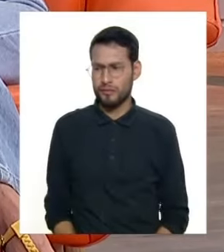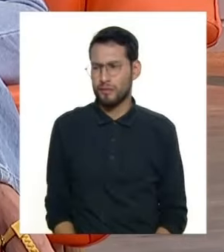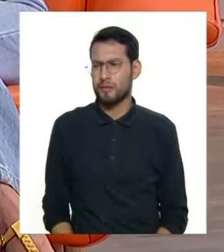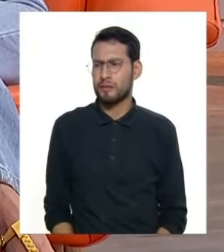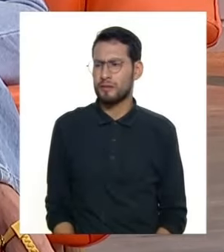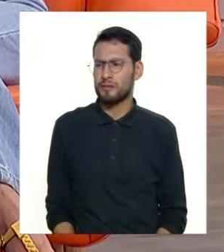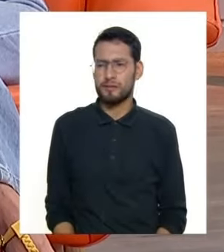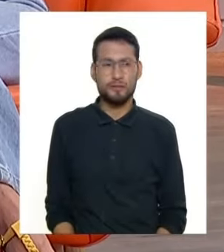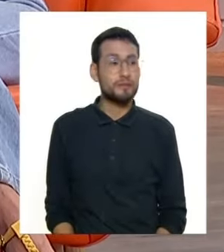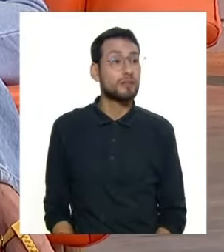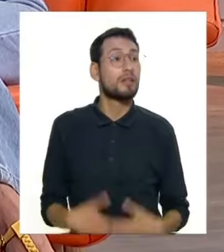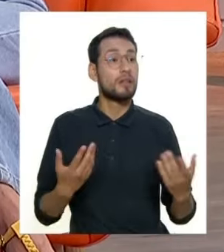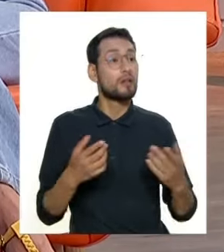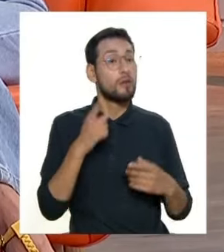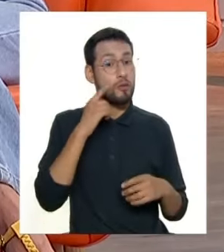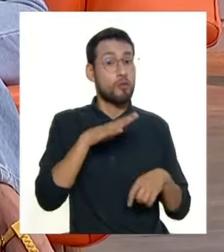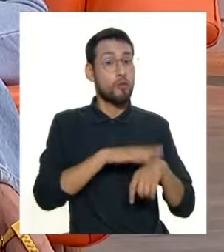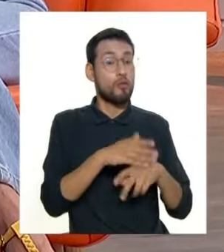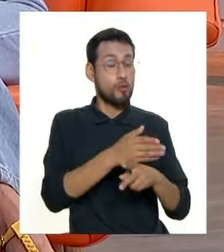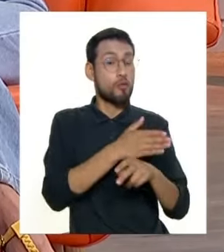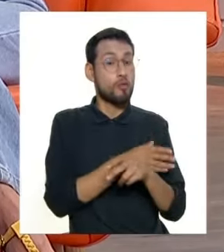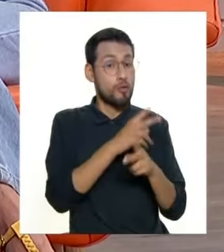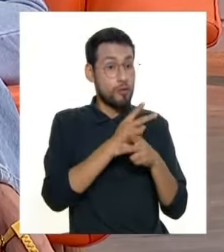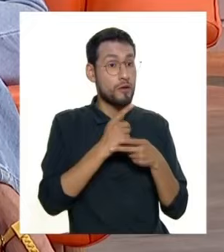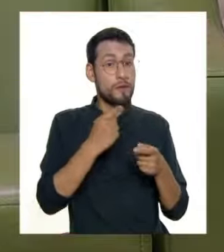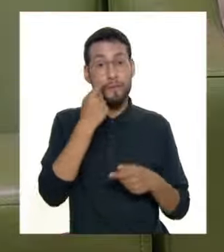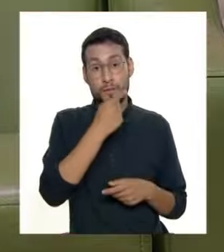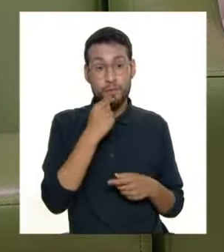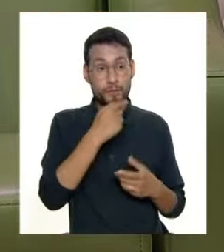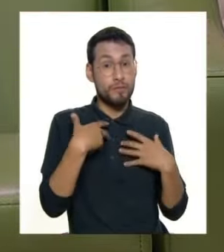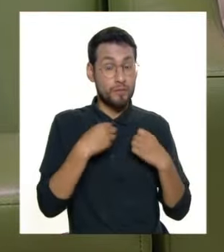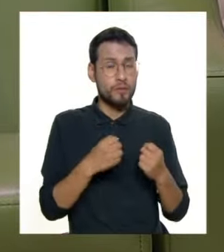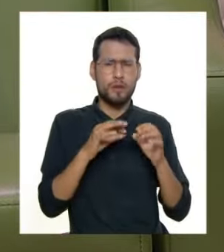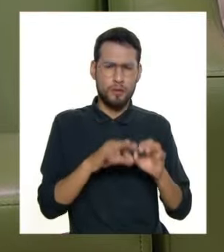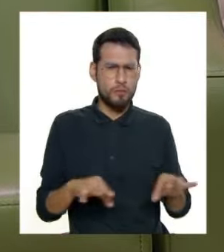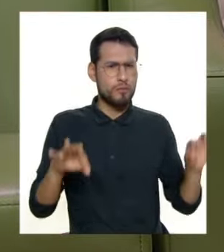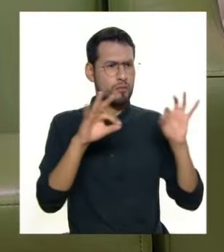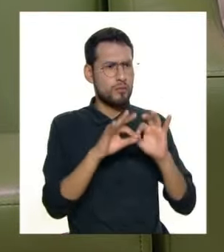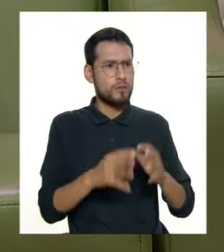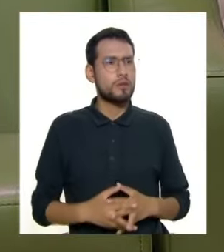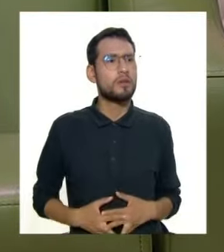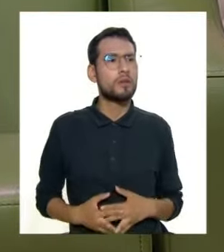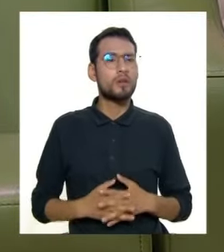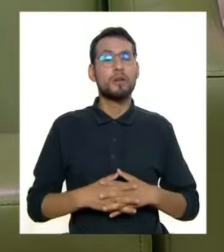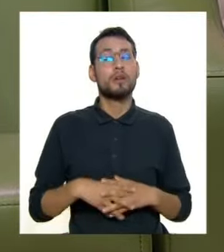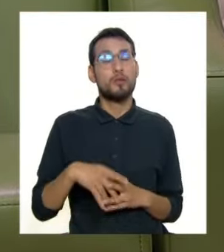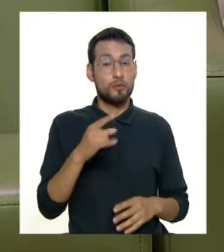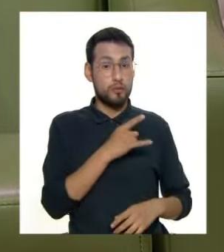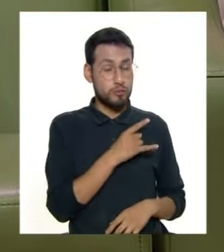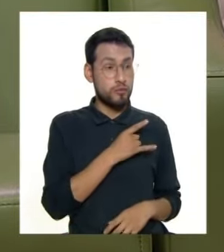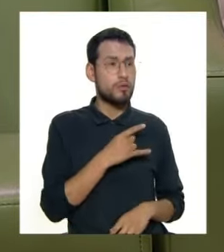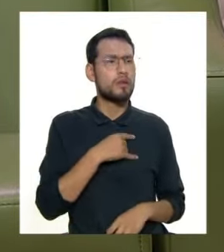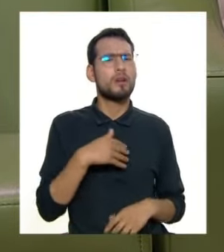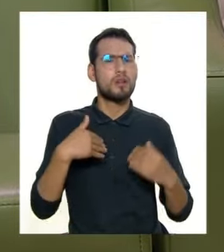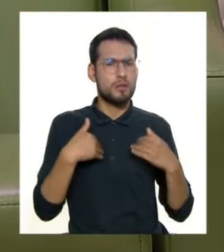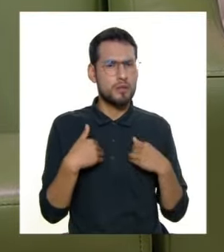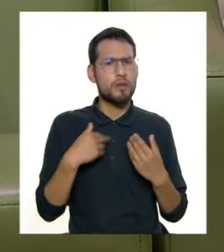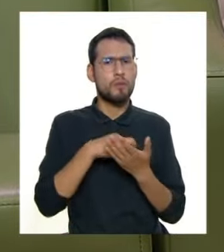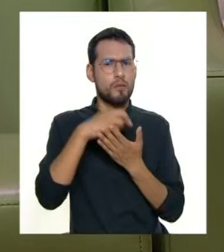Claro. El tema de la prevención en salud oral es muy importante, ¿no? Nosotros desde la universidad hacíamos